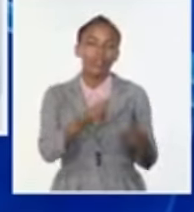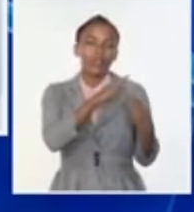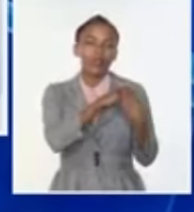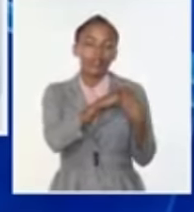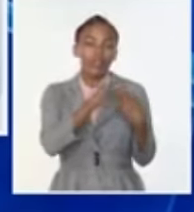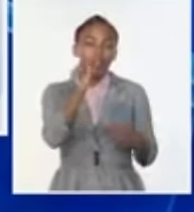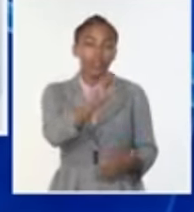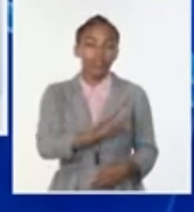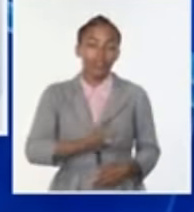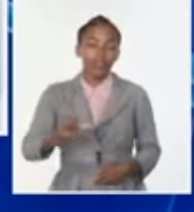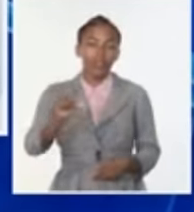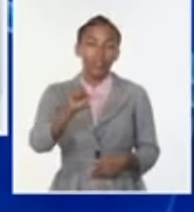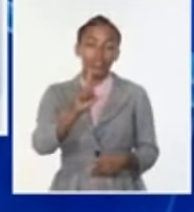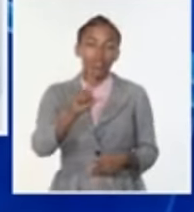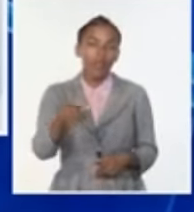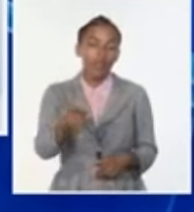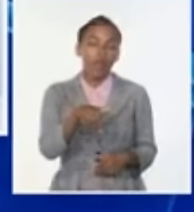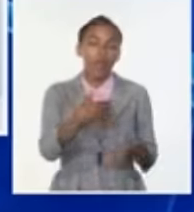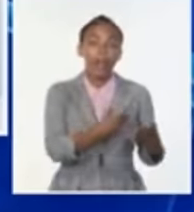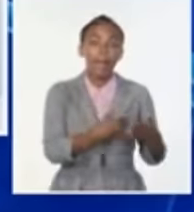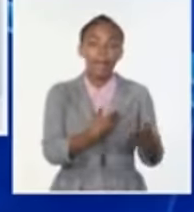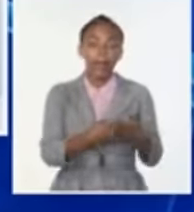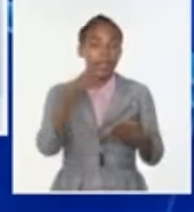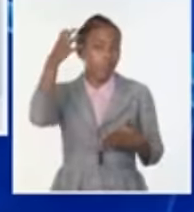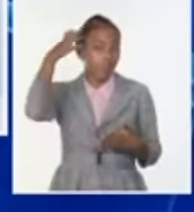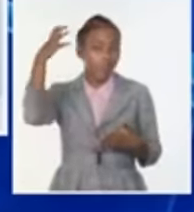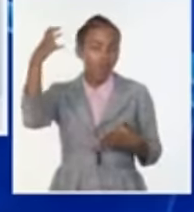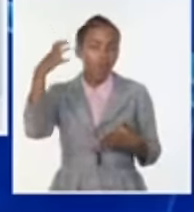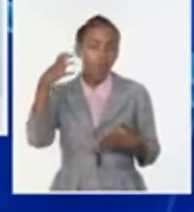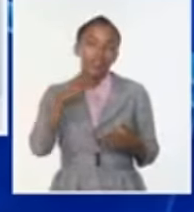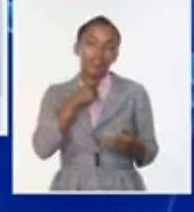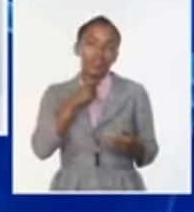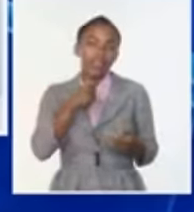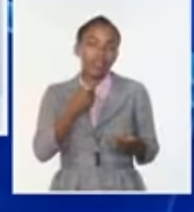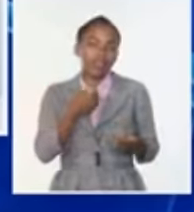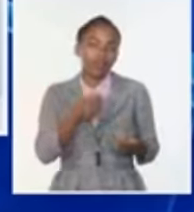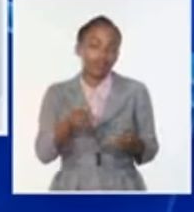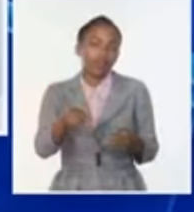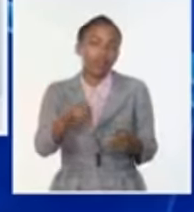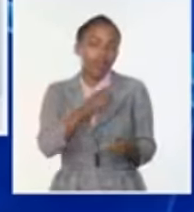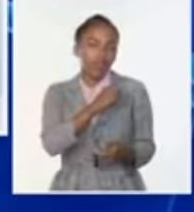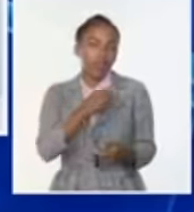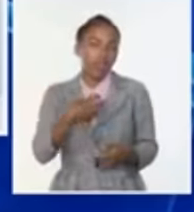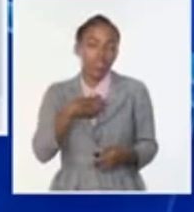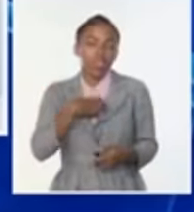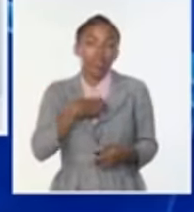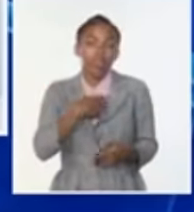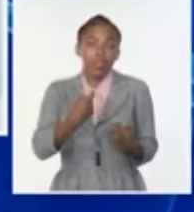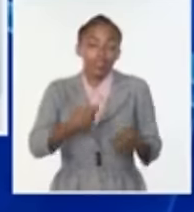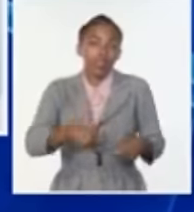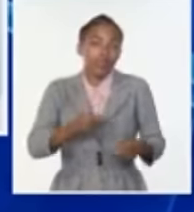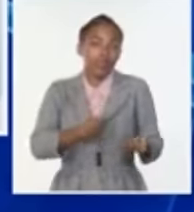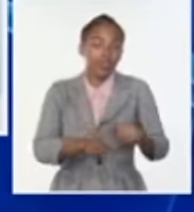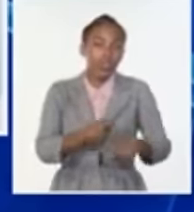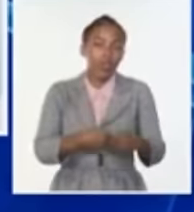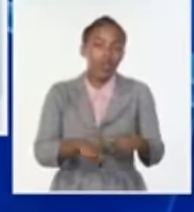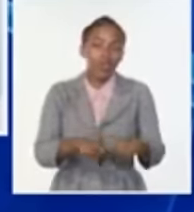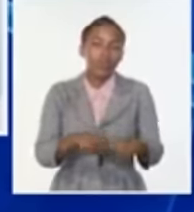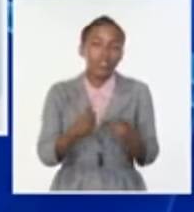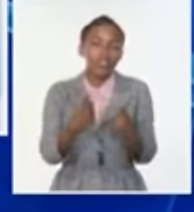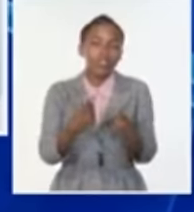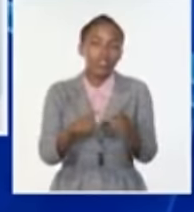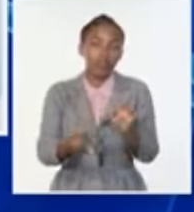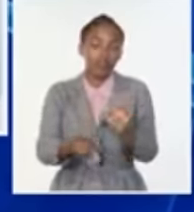que tener, igual que lo tienen las empresas nuestras, los que tengan negocio tienen que tener una responsabilidad social y se regula.